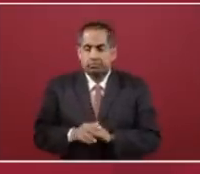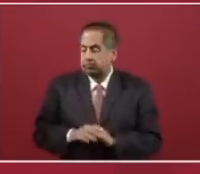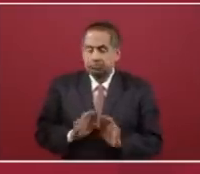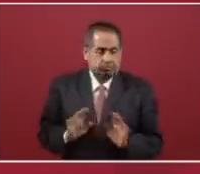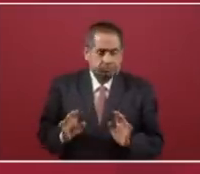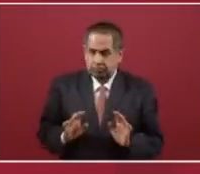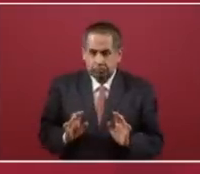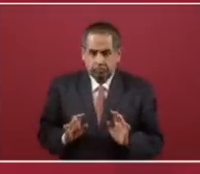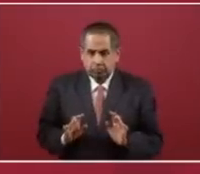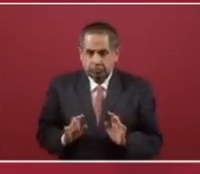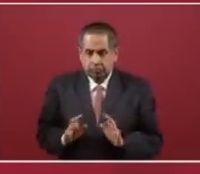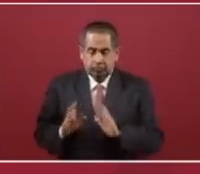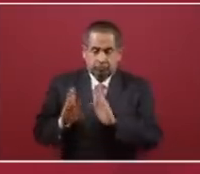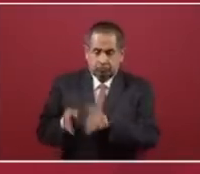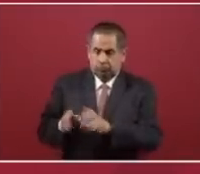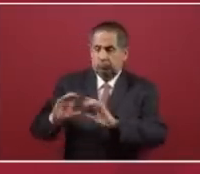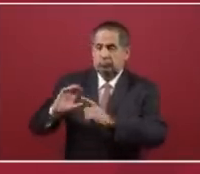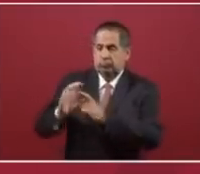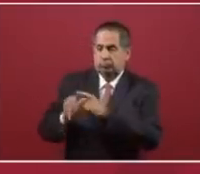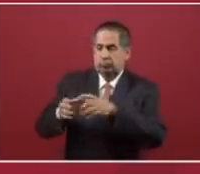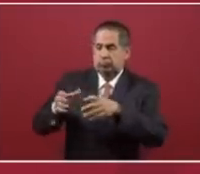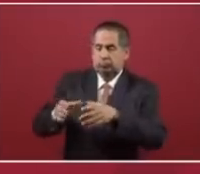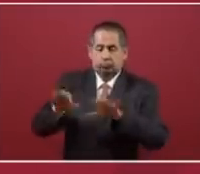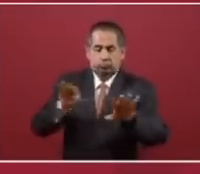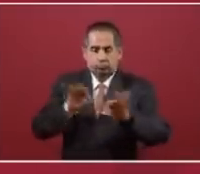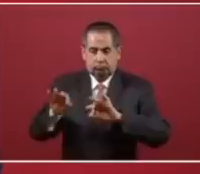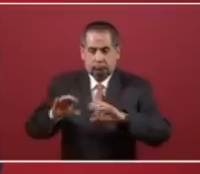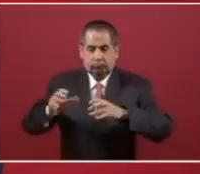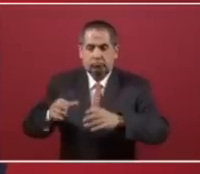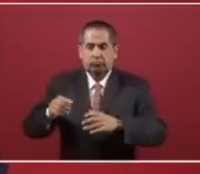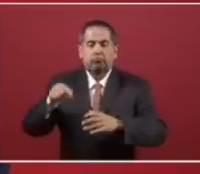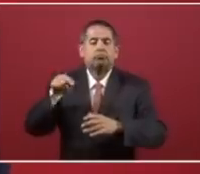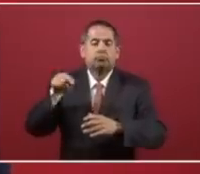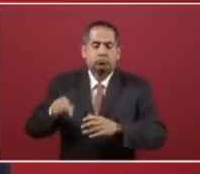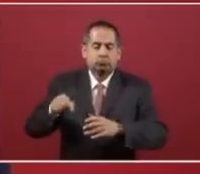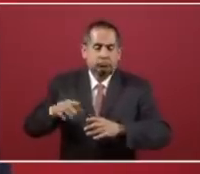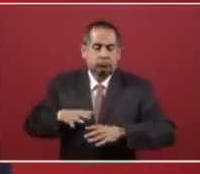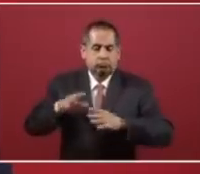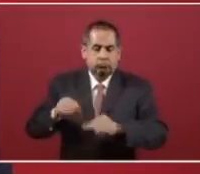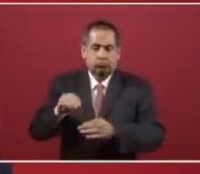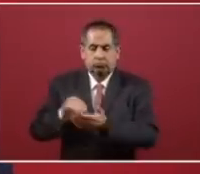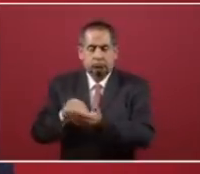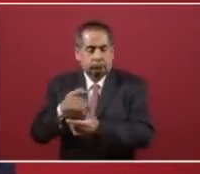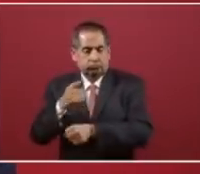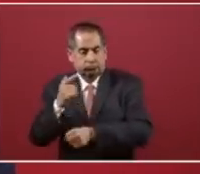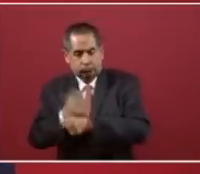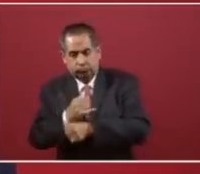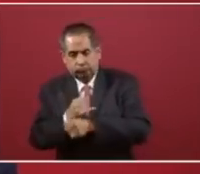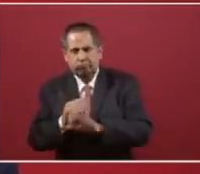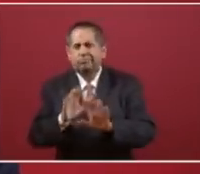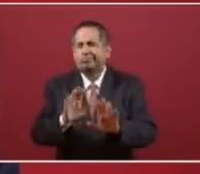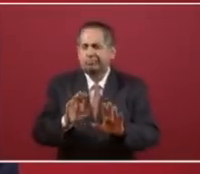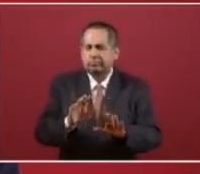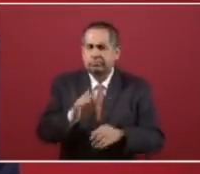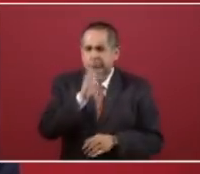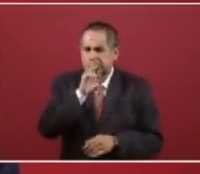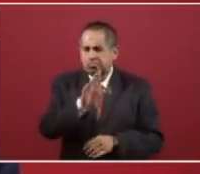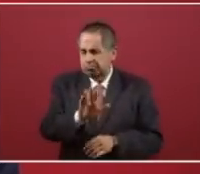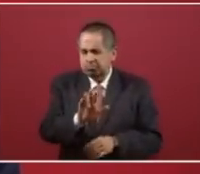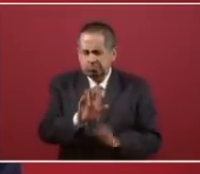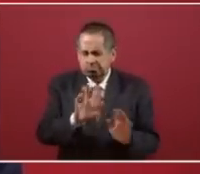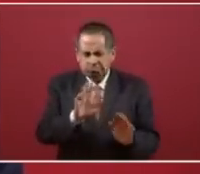lo que está haciendo la comisión que se constituyó con este propósito entonces mejor